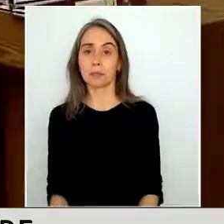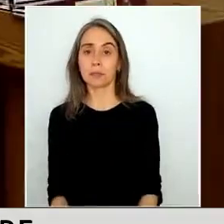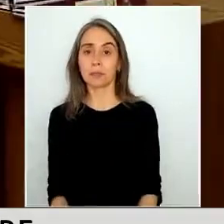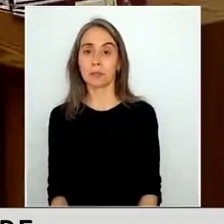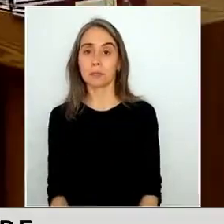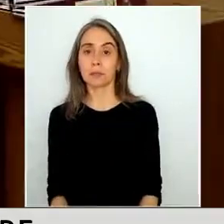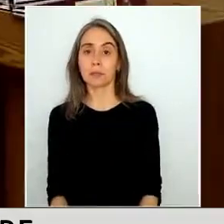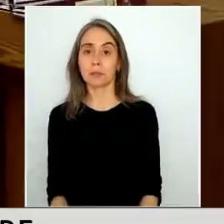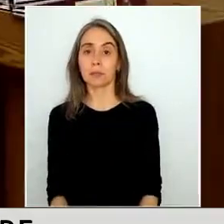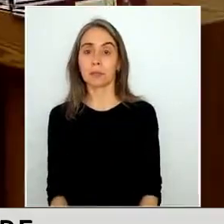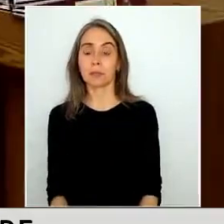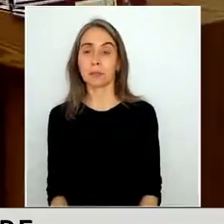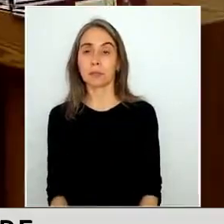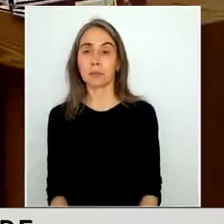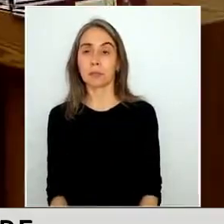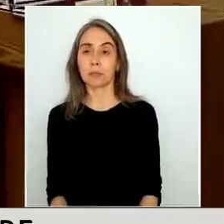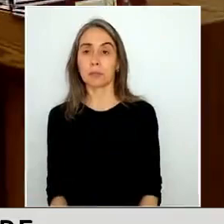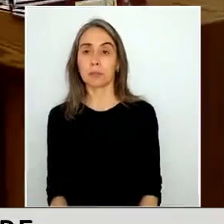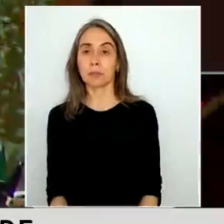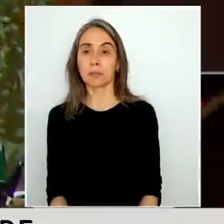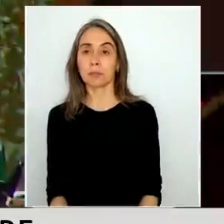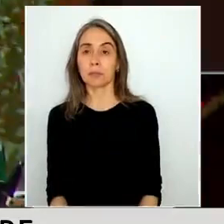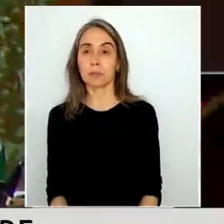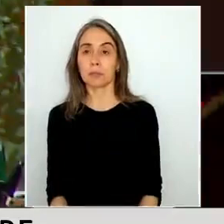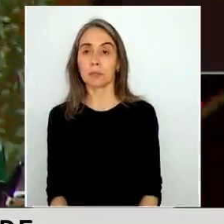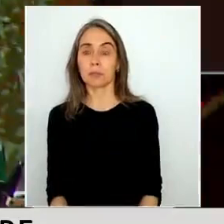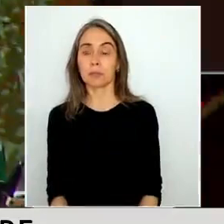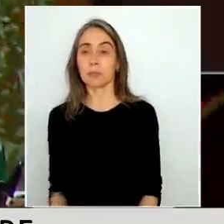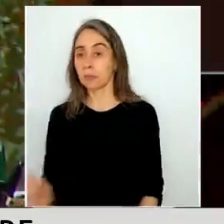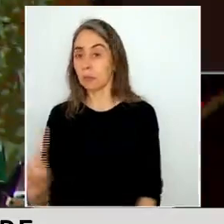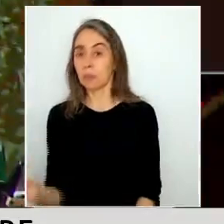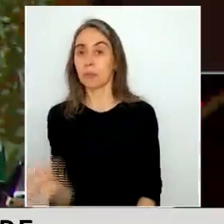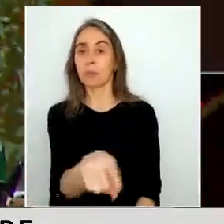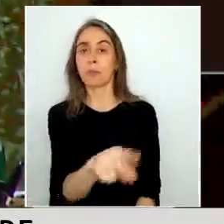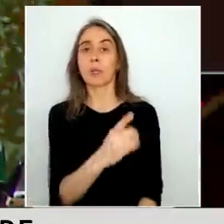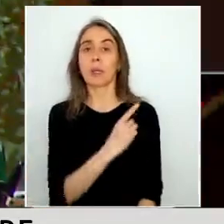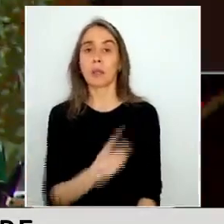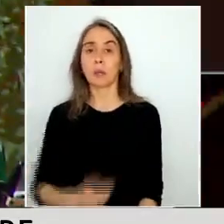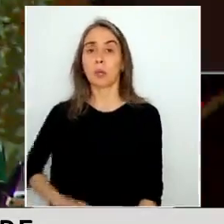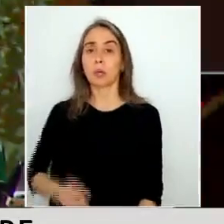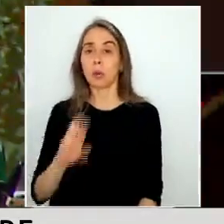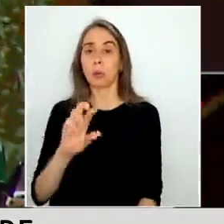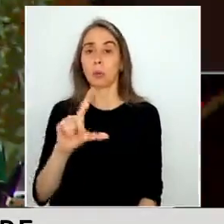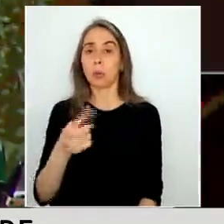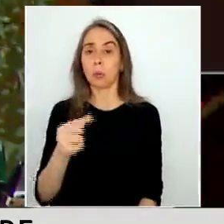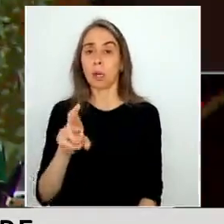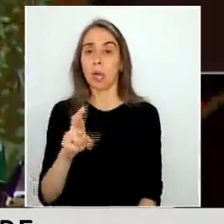Beltrán no el diputado Francisco pulgar tiene la